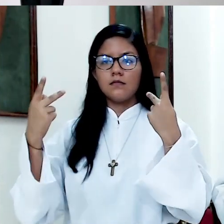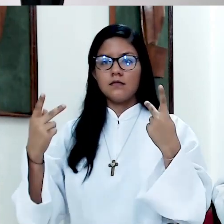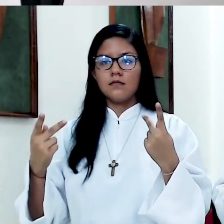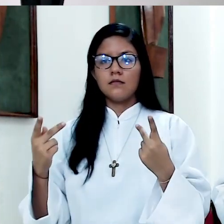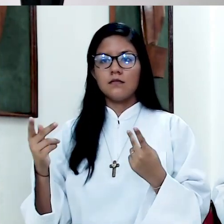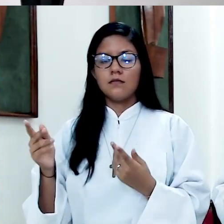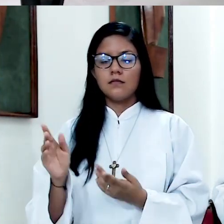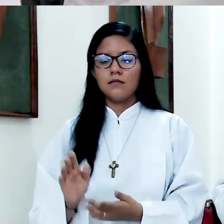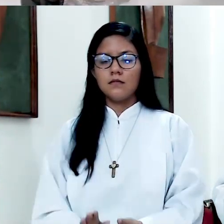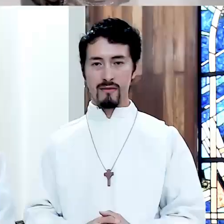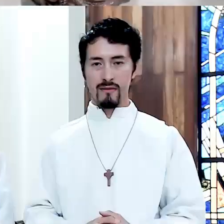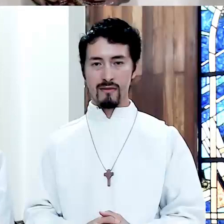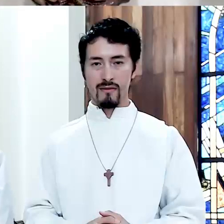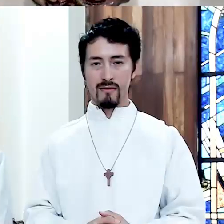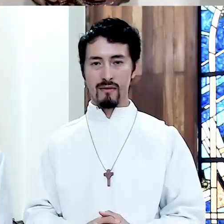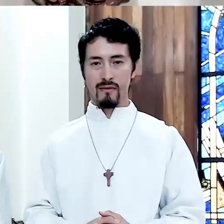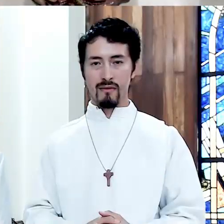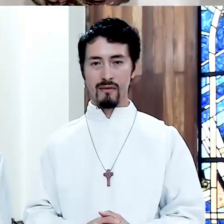viviremos.